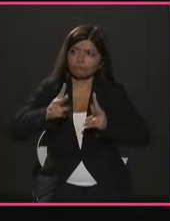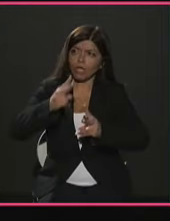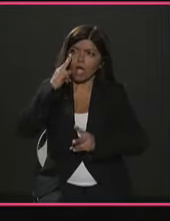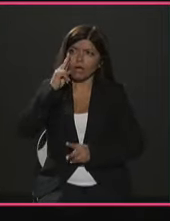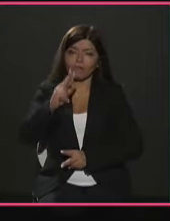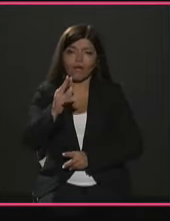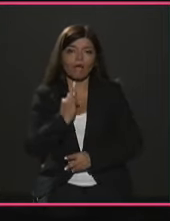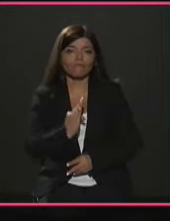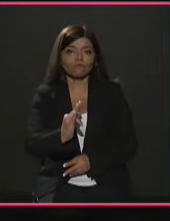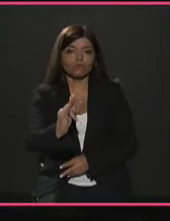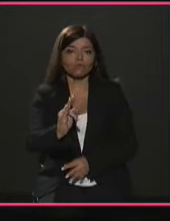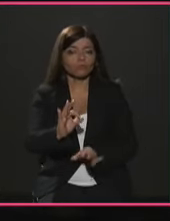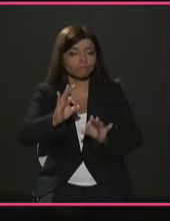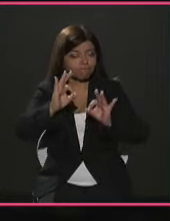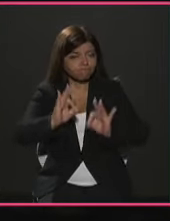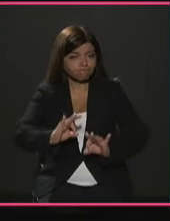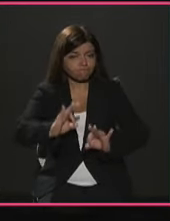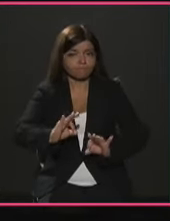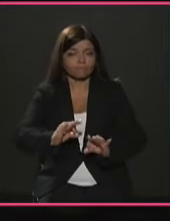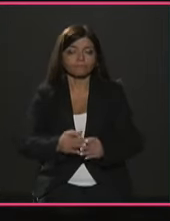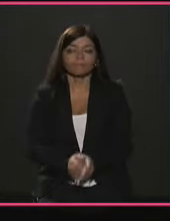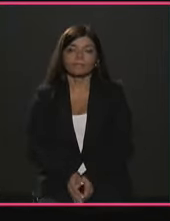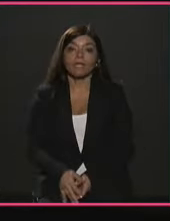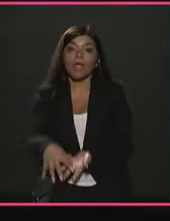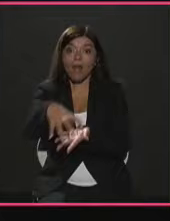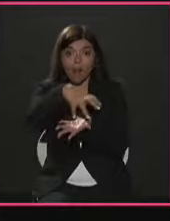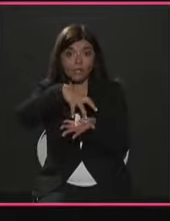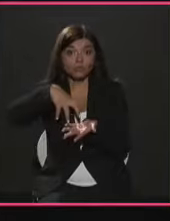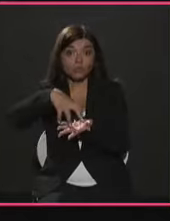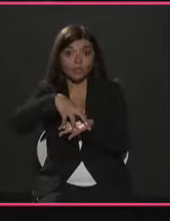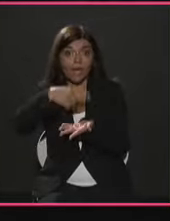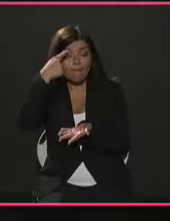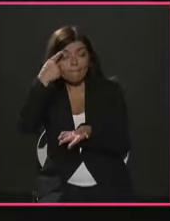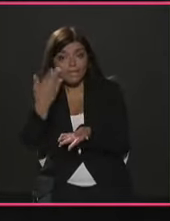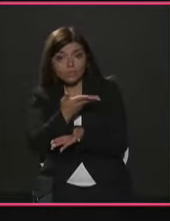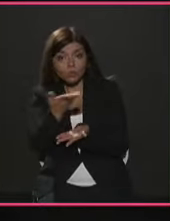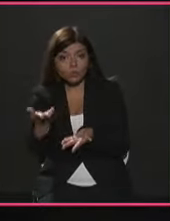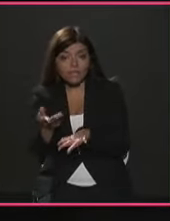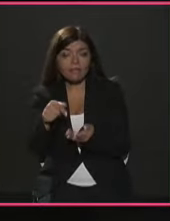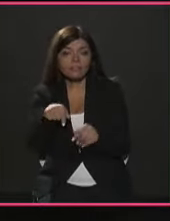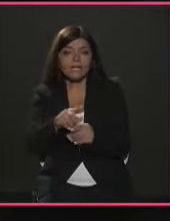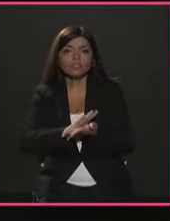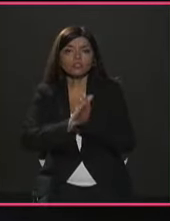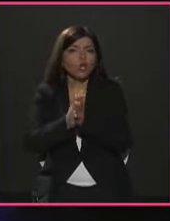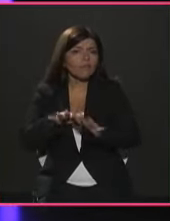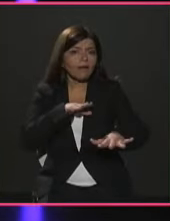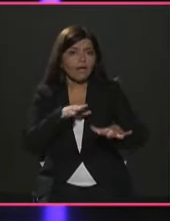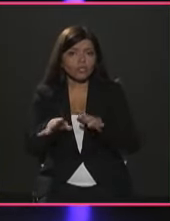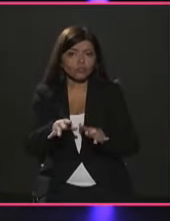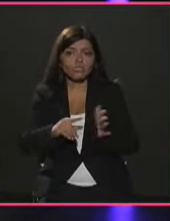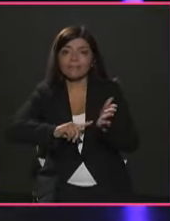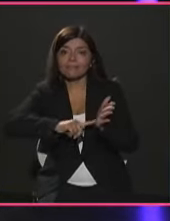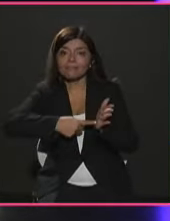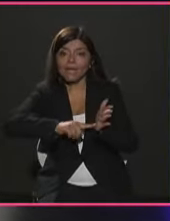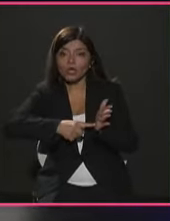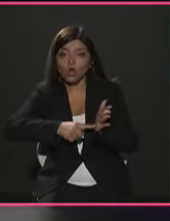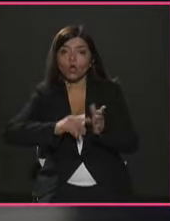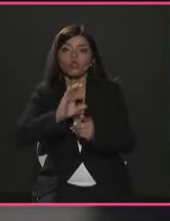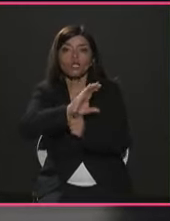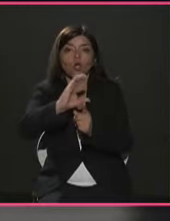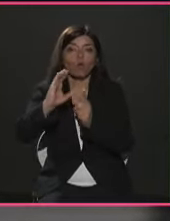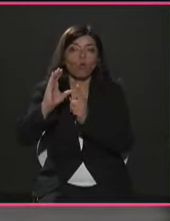con un poquito más de certeza en las ciudades piensen ustedes que todos los hechos tecnológicos